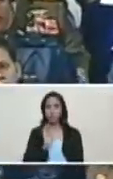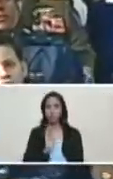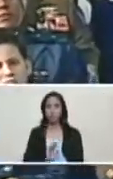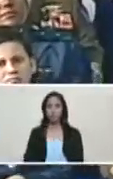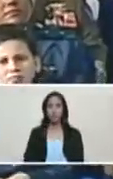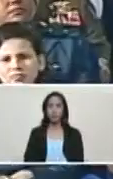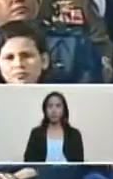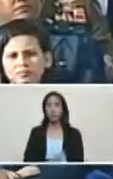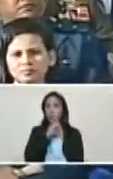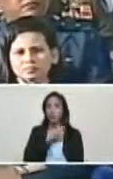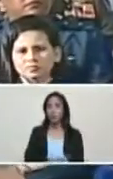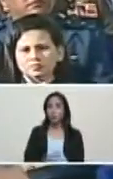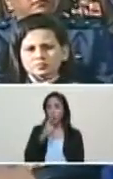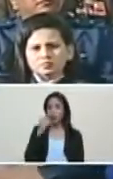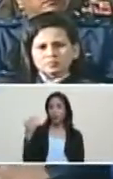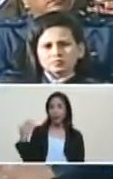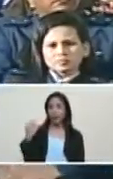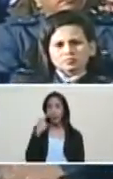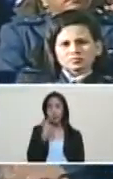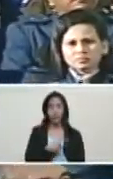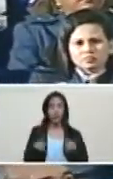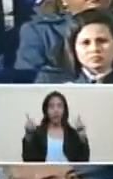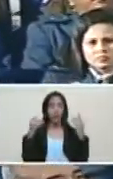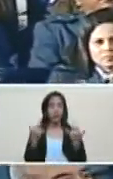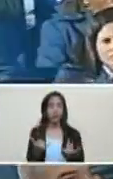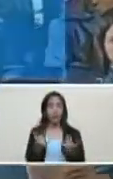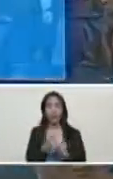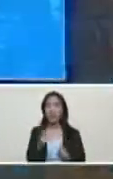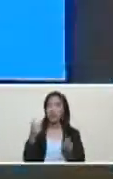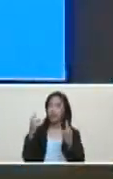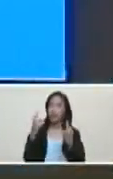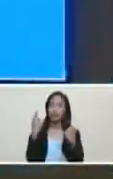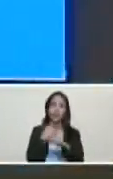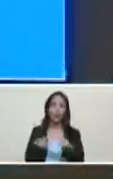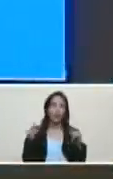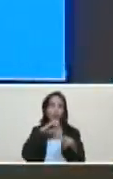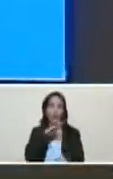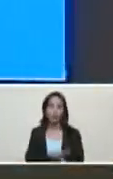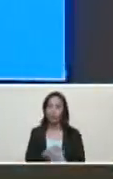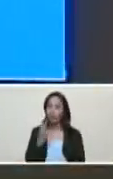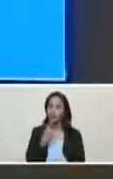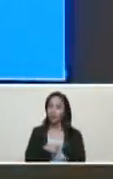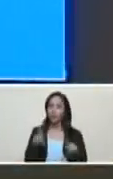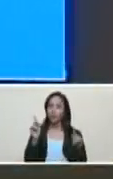la historia que conocimos fue otra, la que nos enseñaron fue otra.